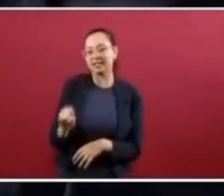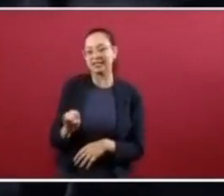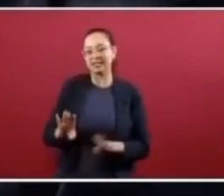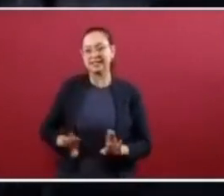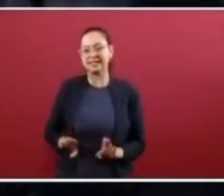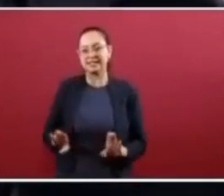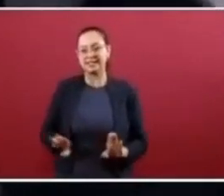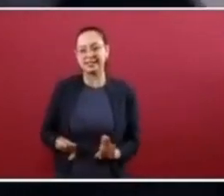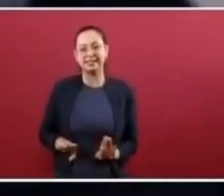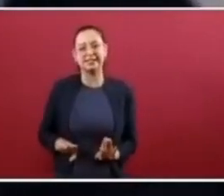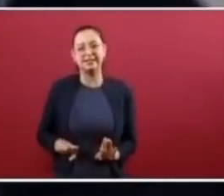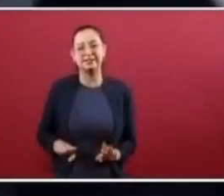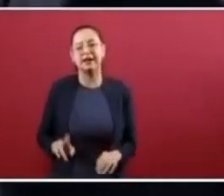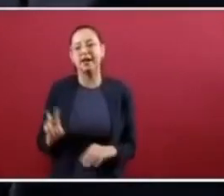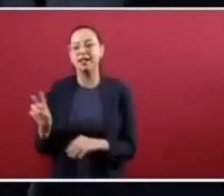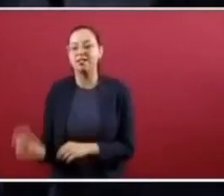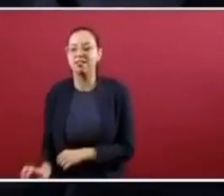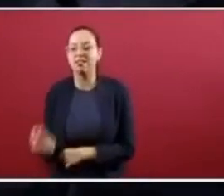brincan